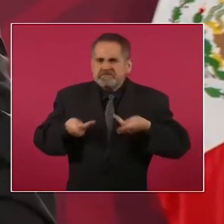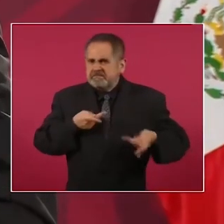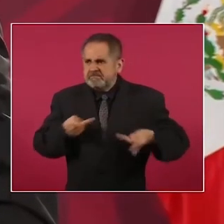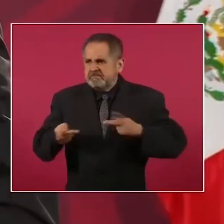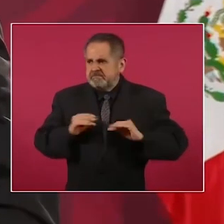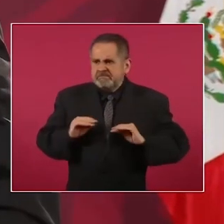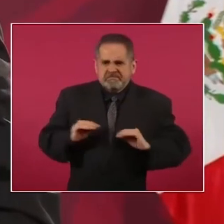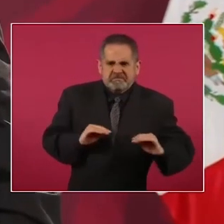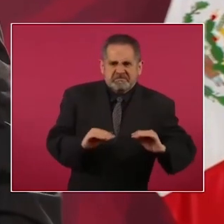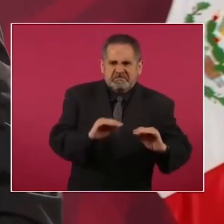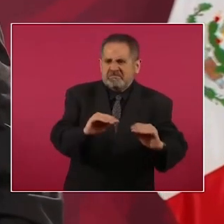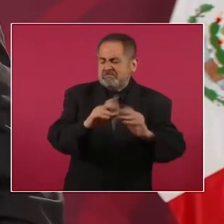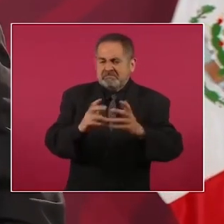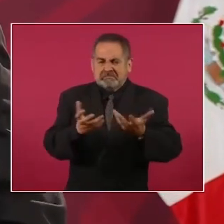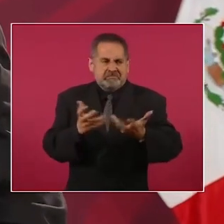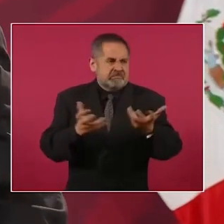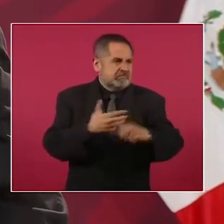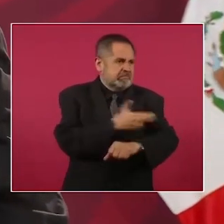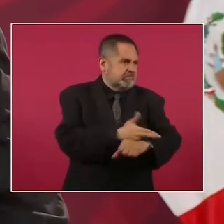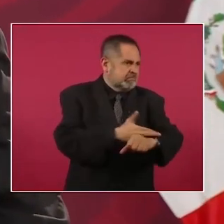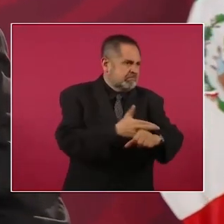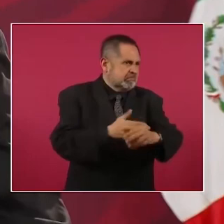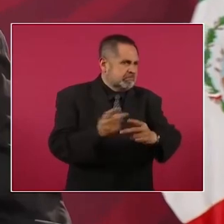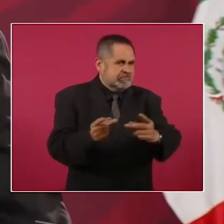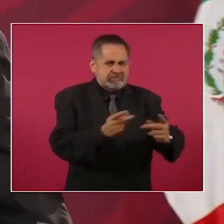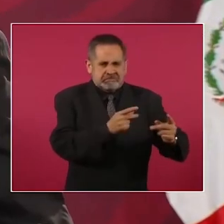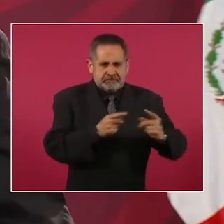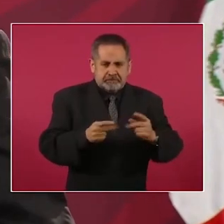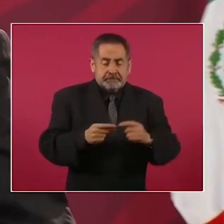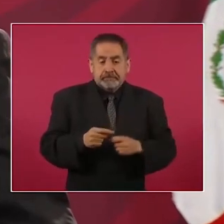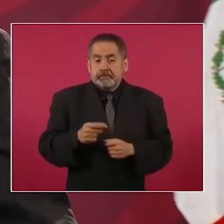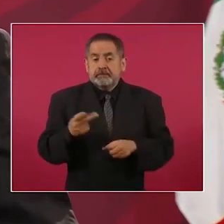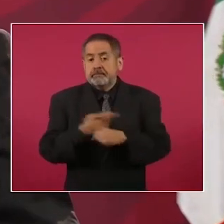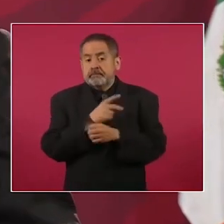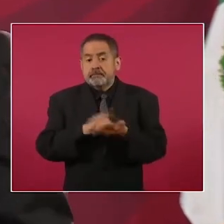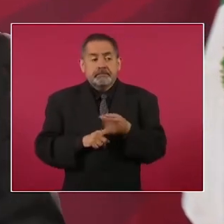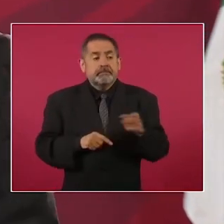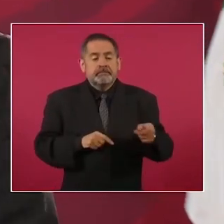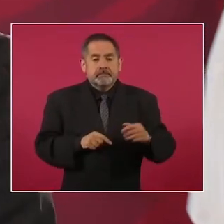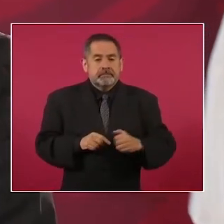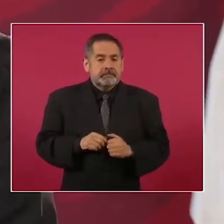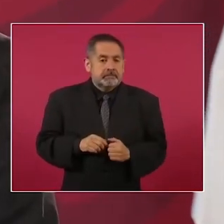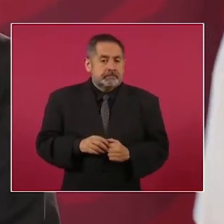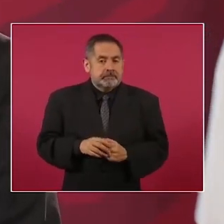de la delincuencia y empiezan a